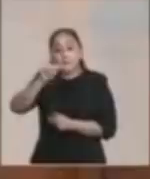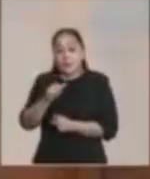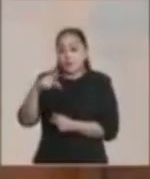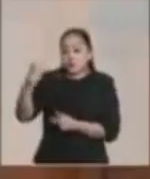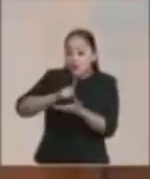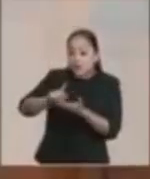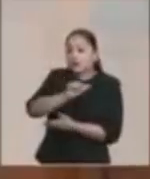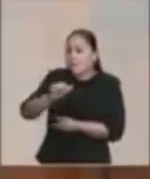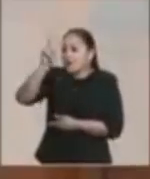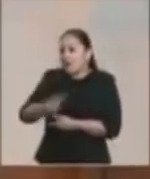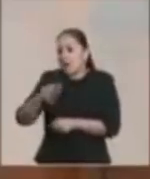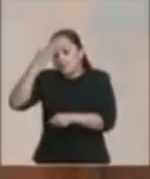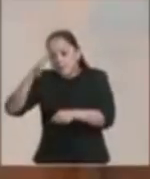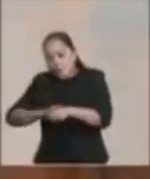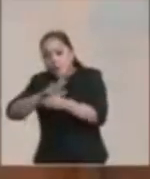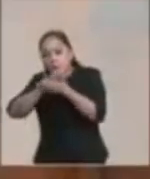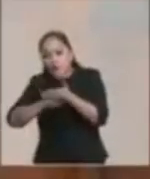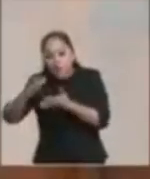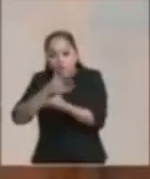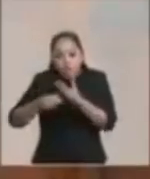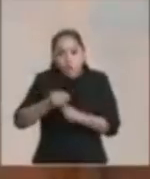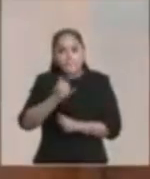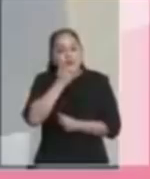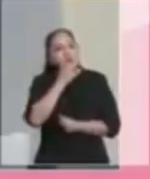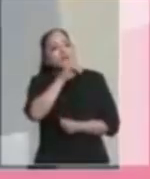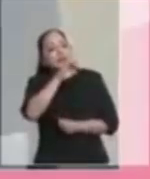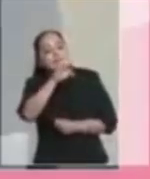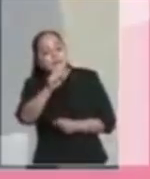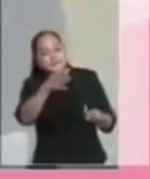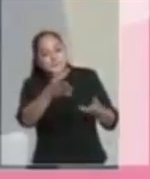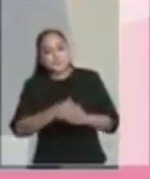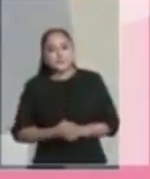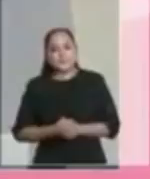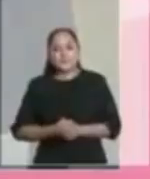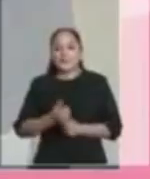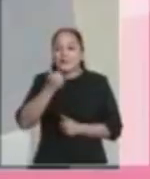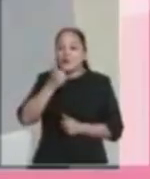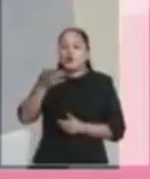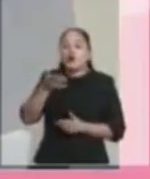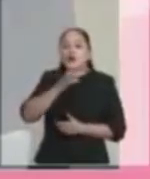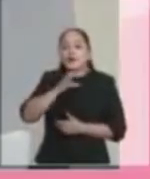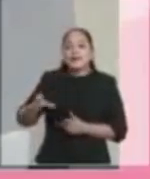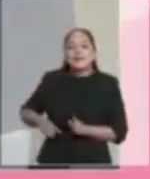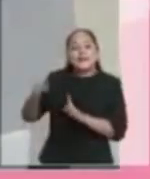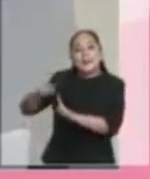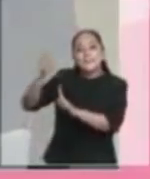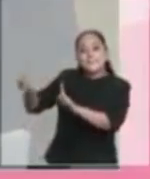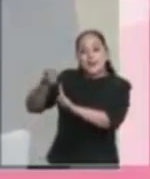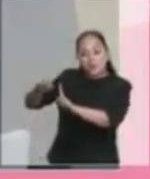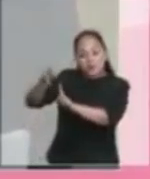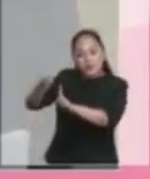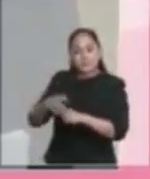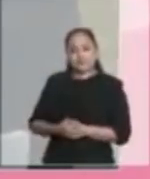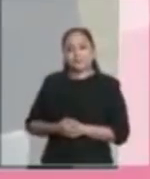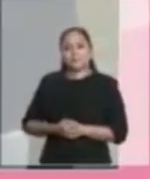la verdad, a la memoria, a la reparación. Perdón, Denise. No, al contrario, candidata. Quizá la pregunta es, ¿se puede vencer a